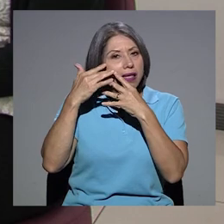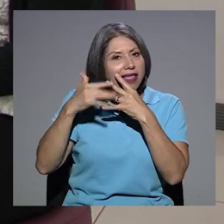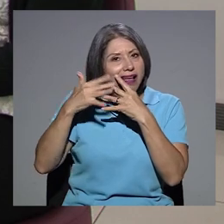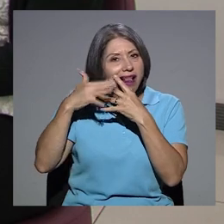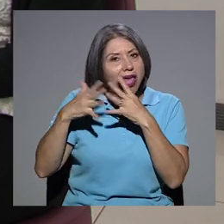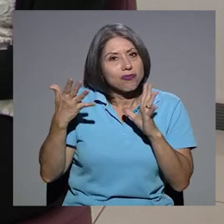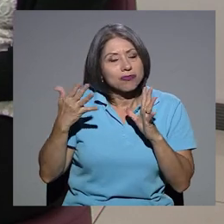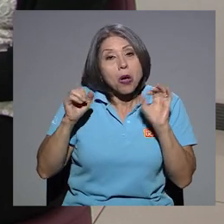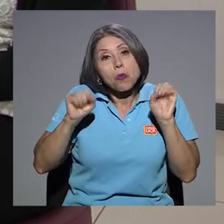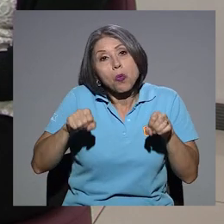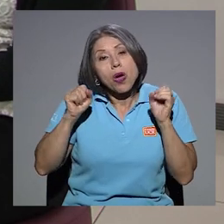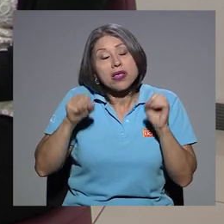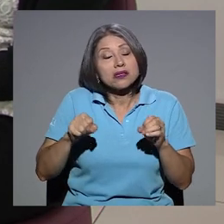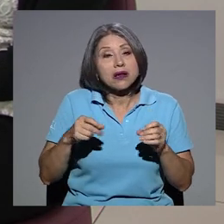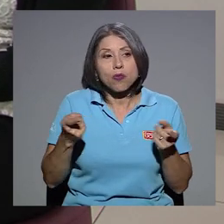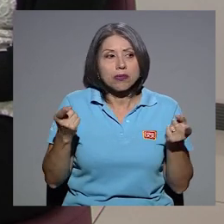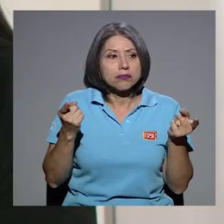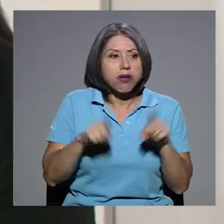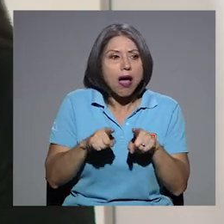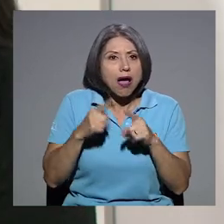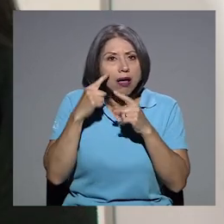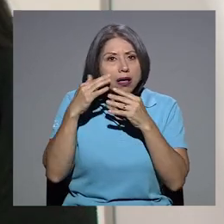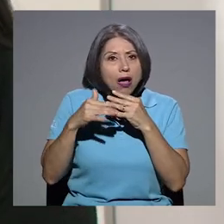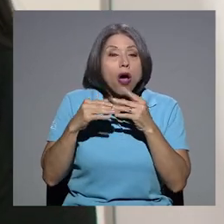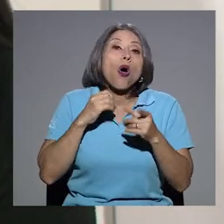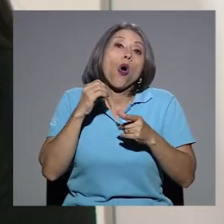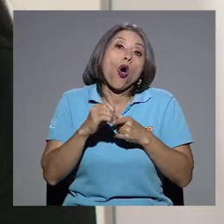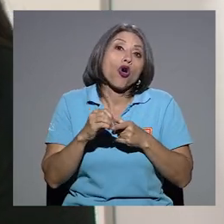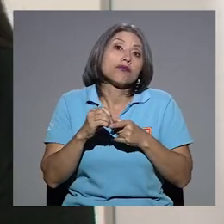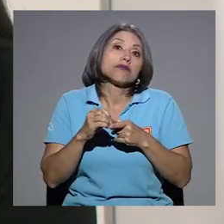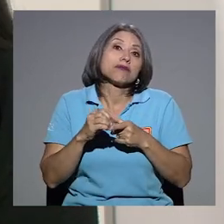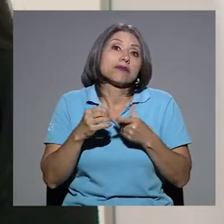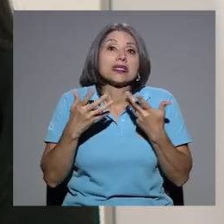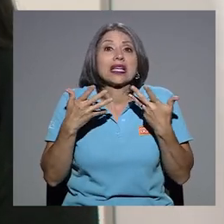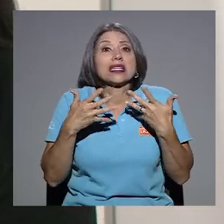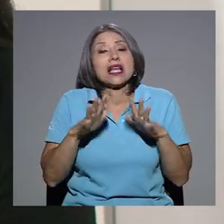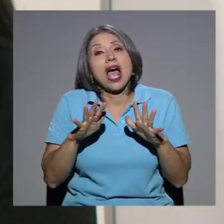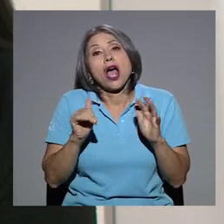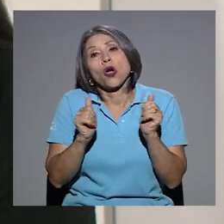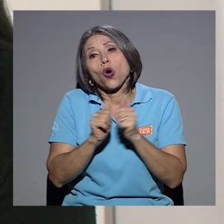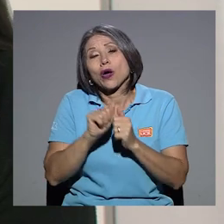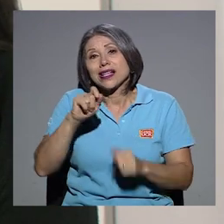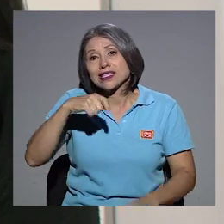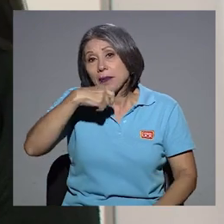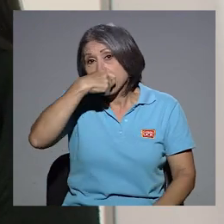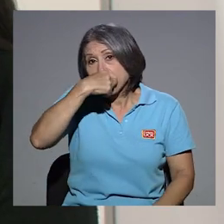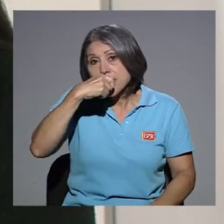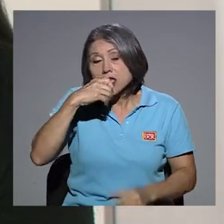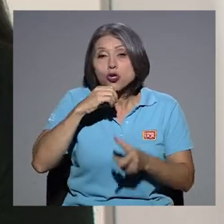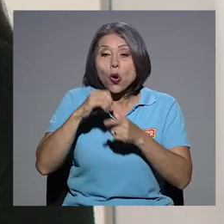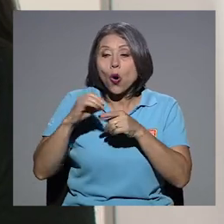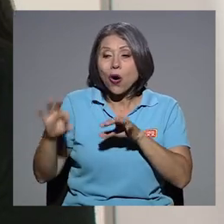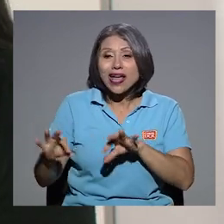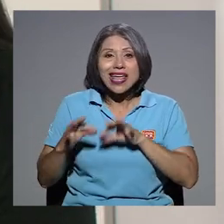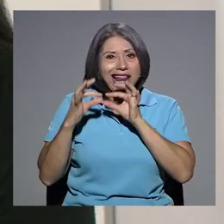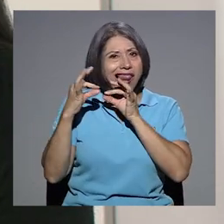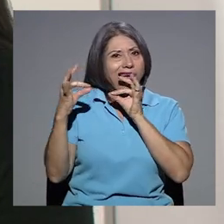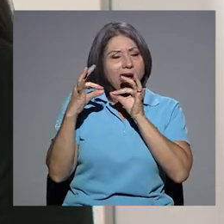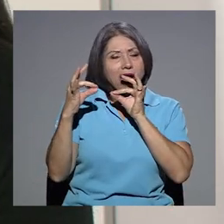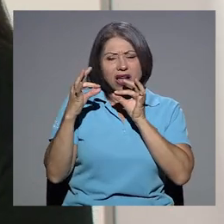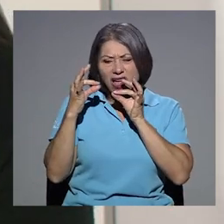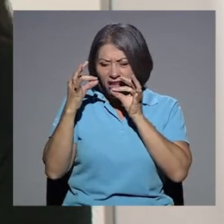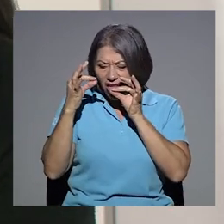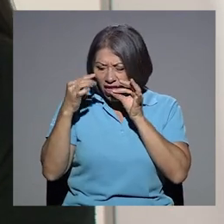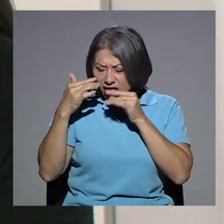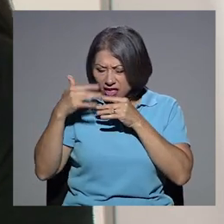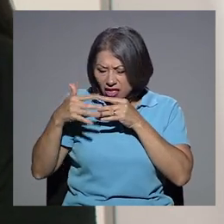encías. Puede ser un sangrado espontáneo o puede ser un sangrado inducido, ya sea por el cepillo, por el hilo dental, me cepillé,